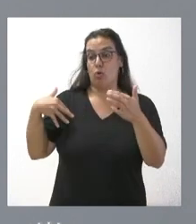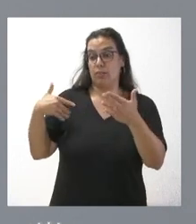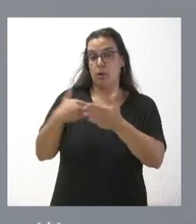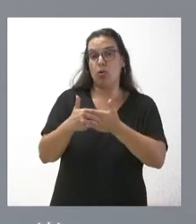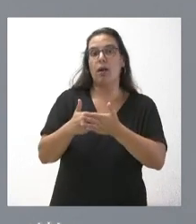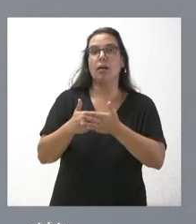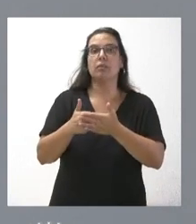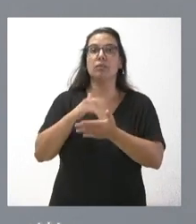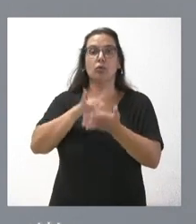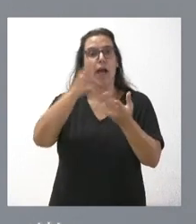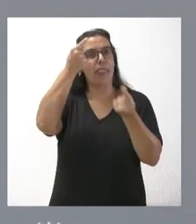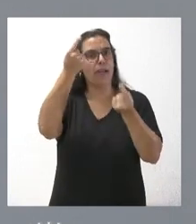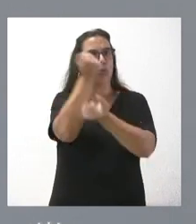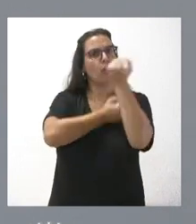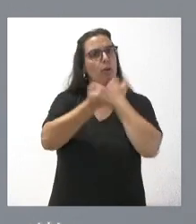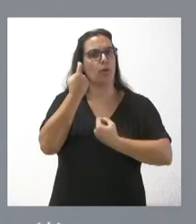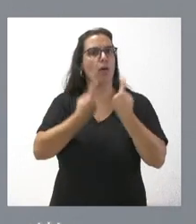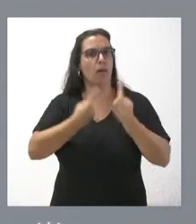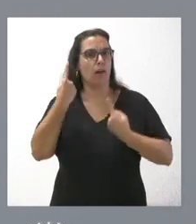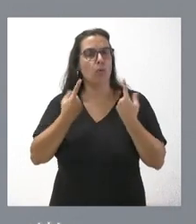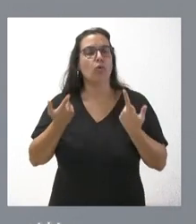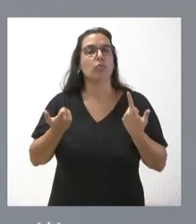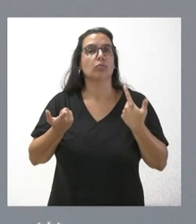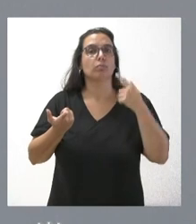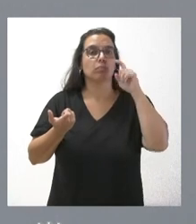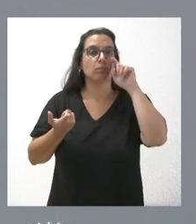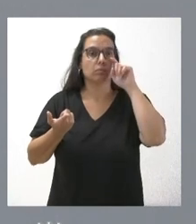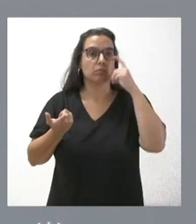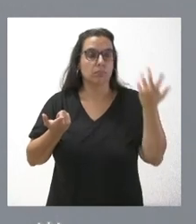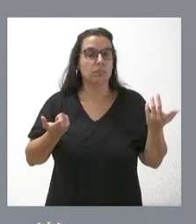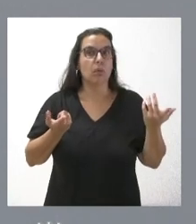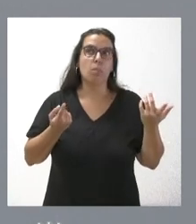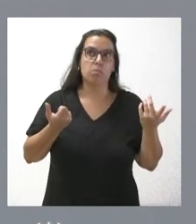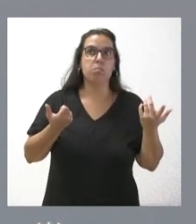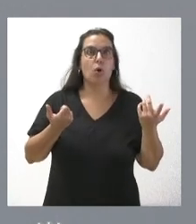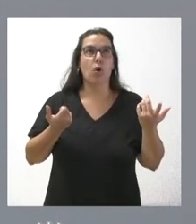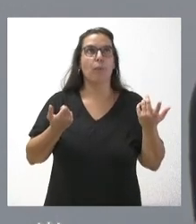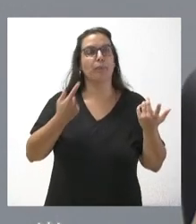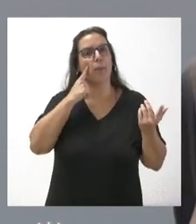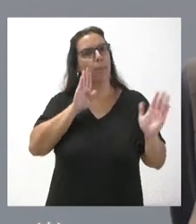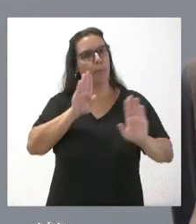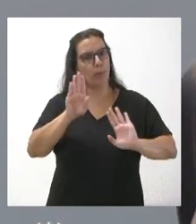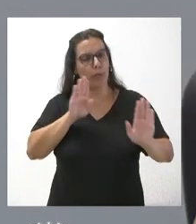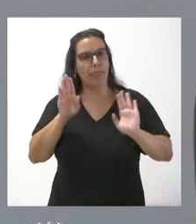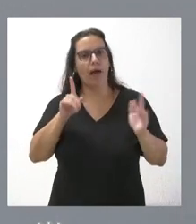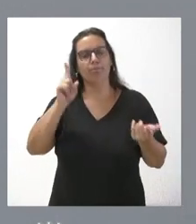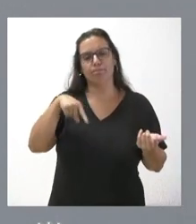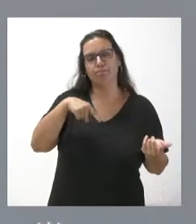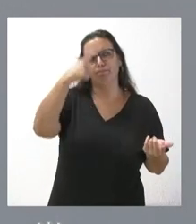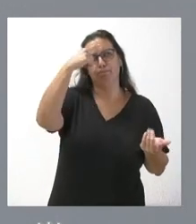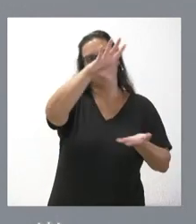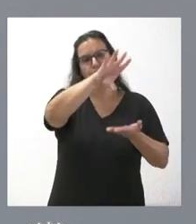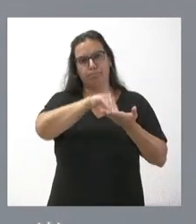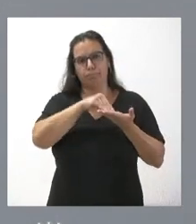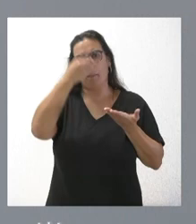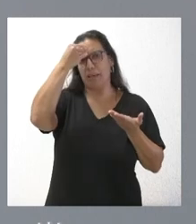hemos tenido algunos datos económicos que, si bien llaman a la prudencia y, por tanto, a tener en consideración el apoyo